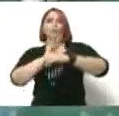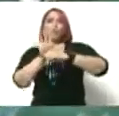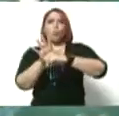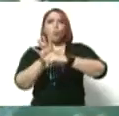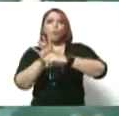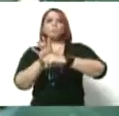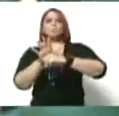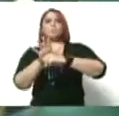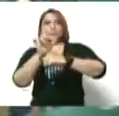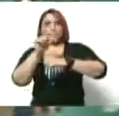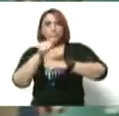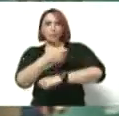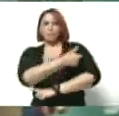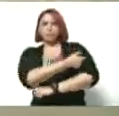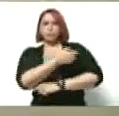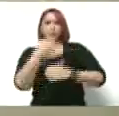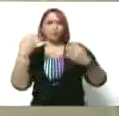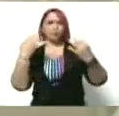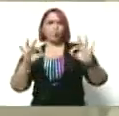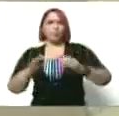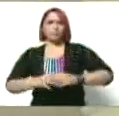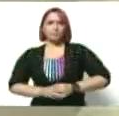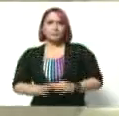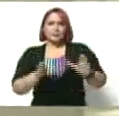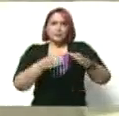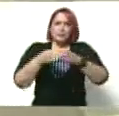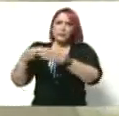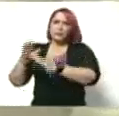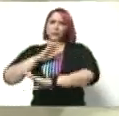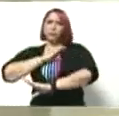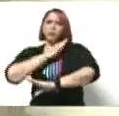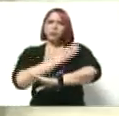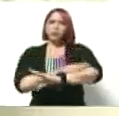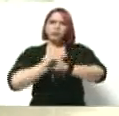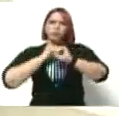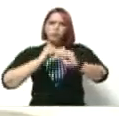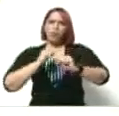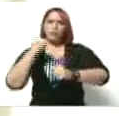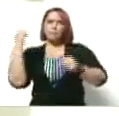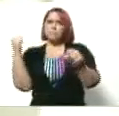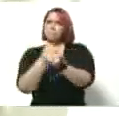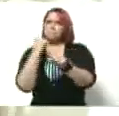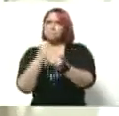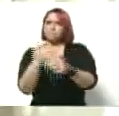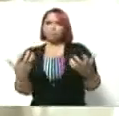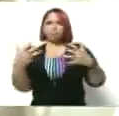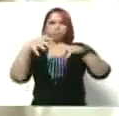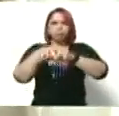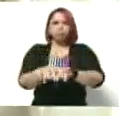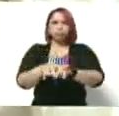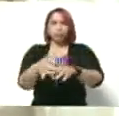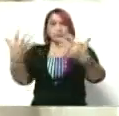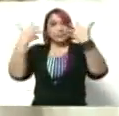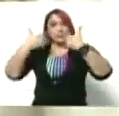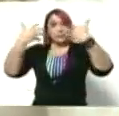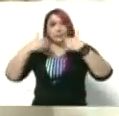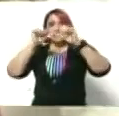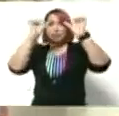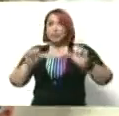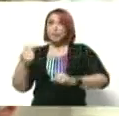y vacunas de rutina aquí estamos un equipo fortalecido trabajando articuladamente como nos han enseñado un sistema